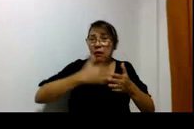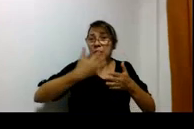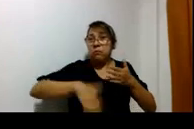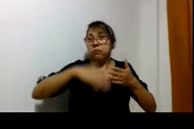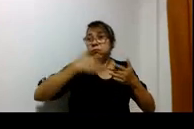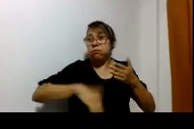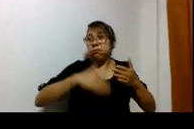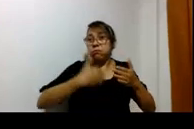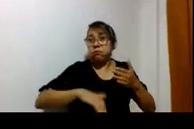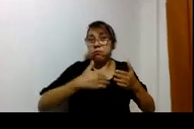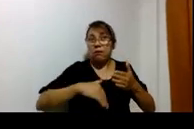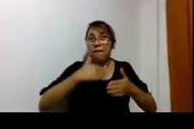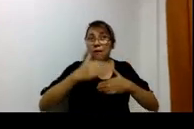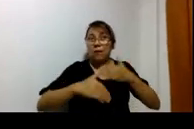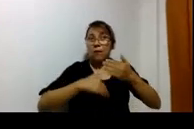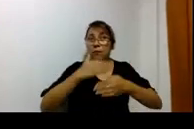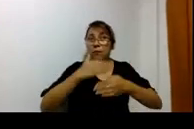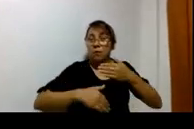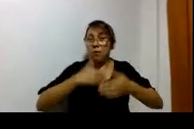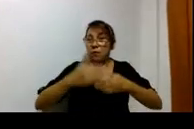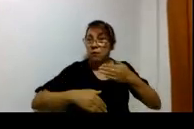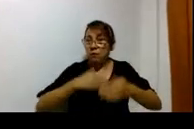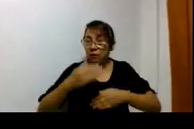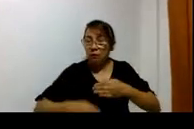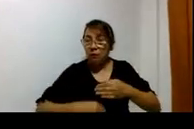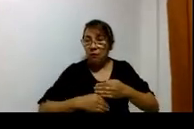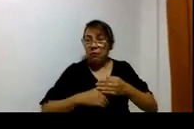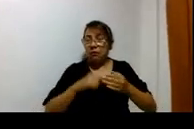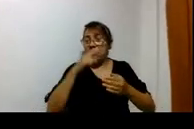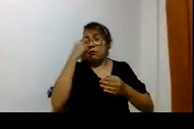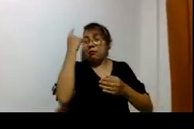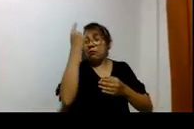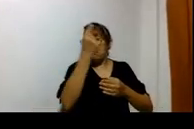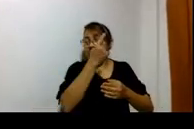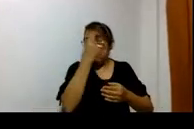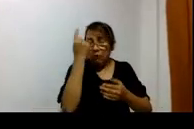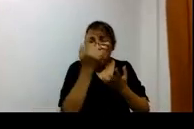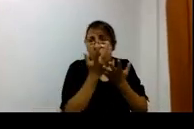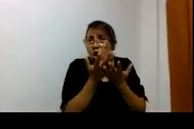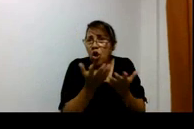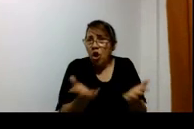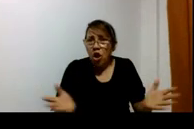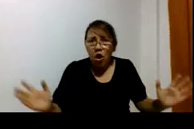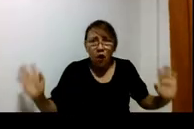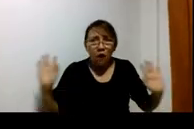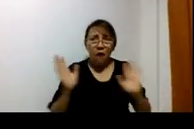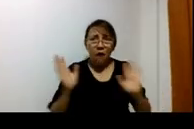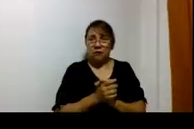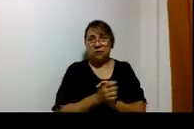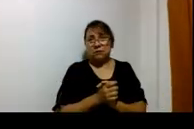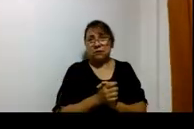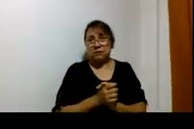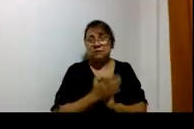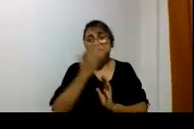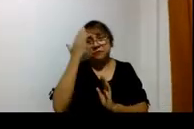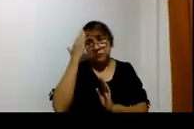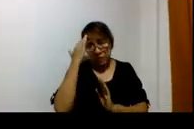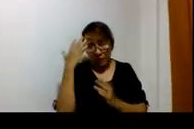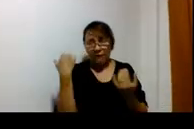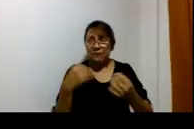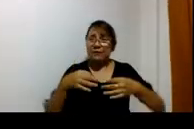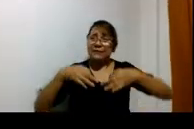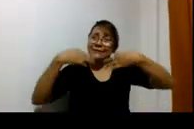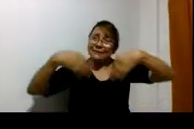va a empezar a deteriorar. Entonces tenemos que tener también estos conceptos muy sencillos. Tampoco pedimos que tengan ustedes todo